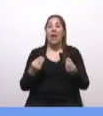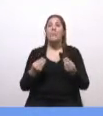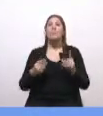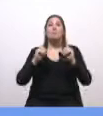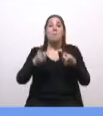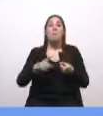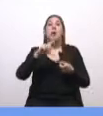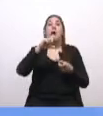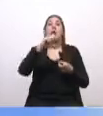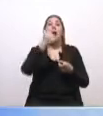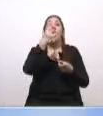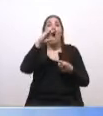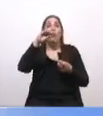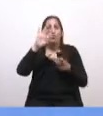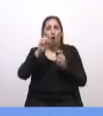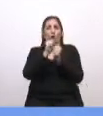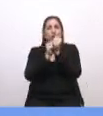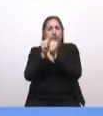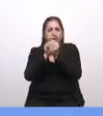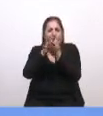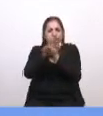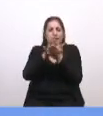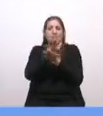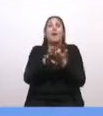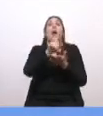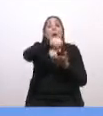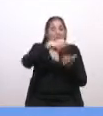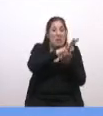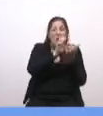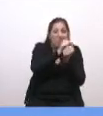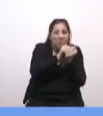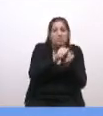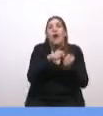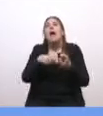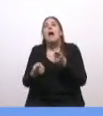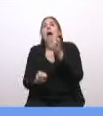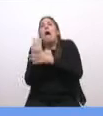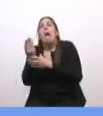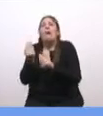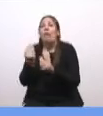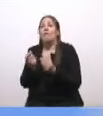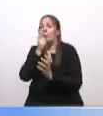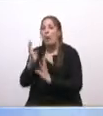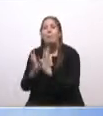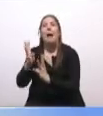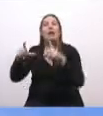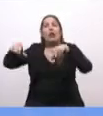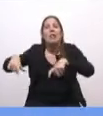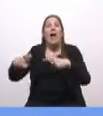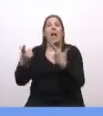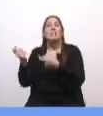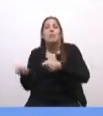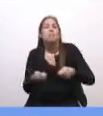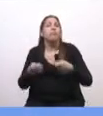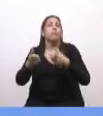caucho y generan rellenos de canchas de pasto sintético de fútbol bases para canchas de hockey pisos de atletismo baldosas de